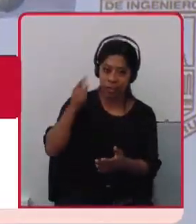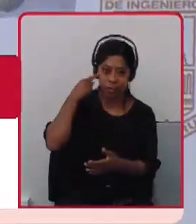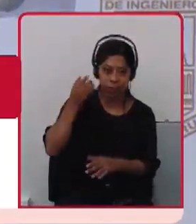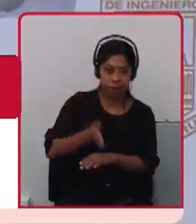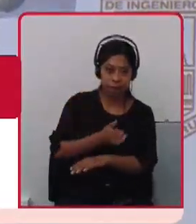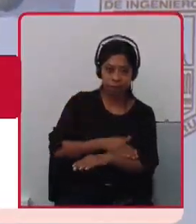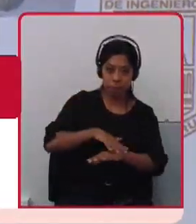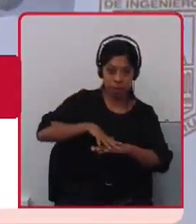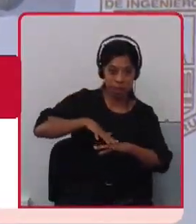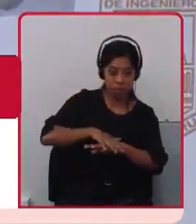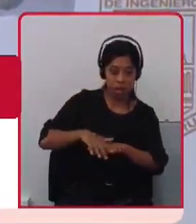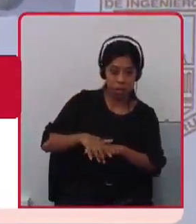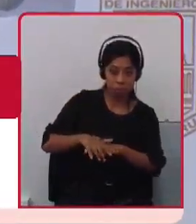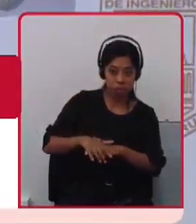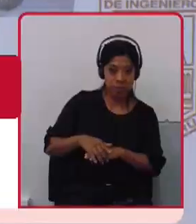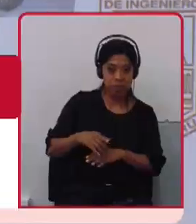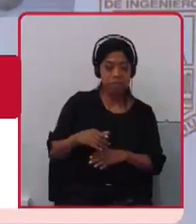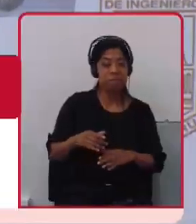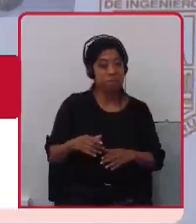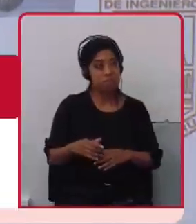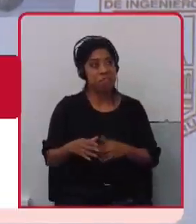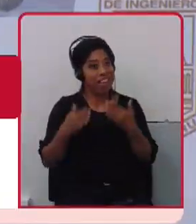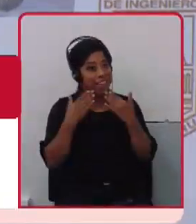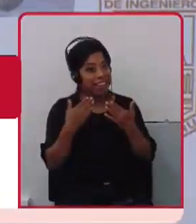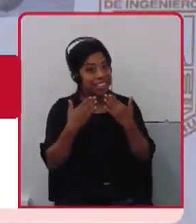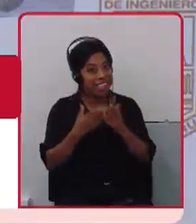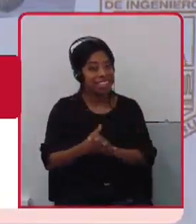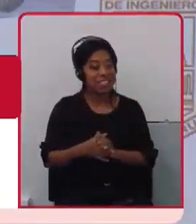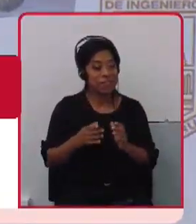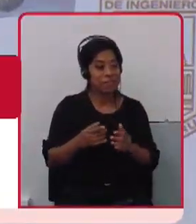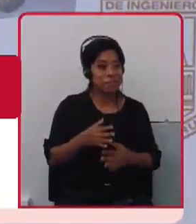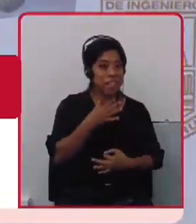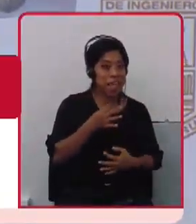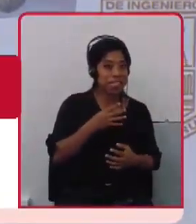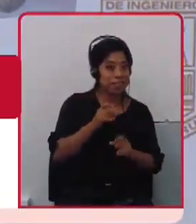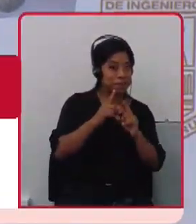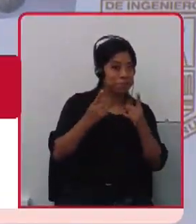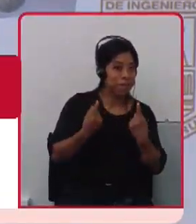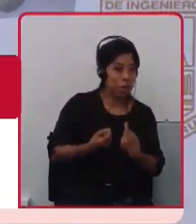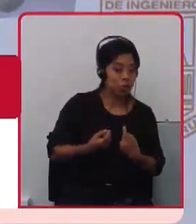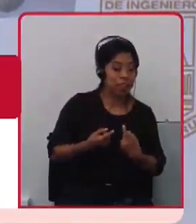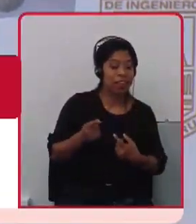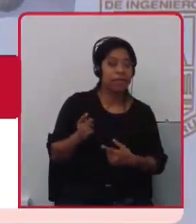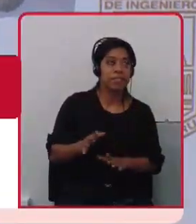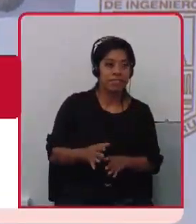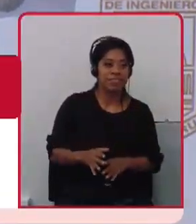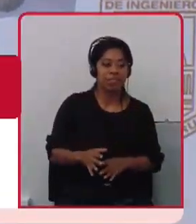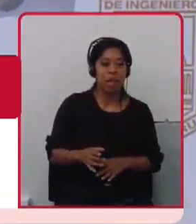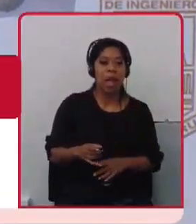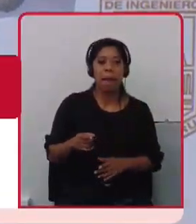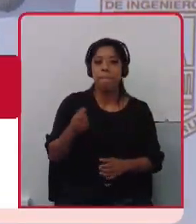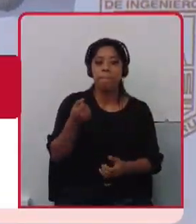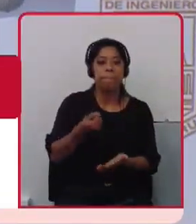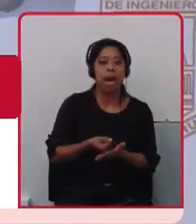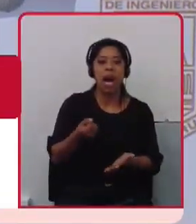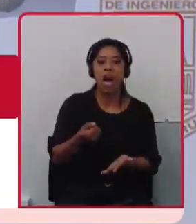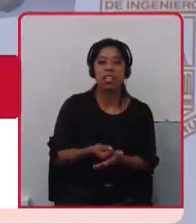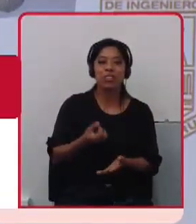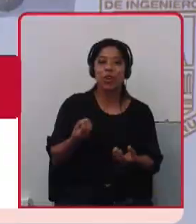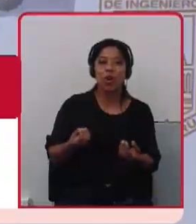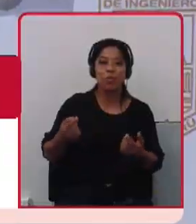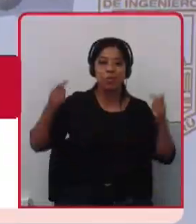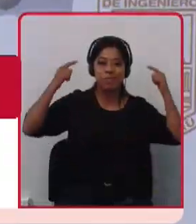¿no? Ya, gracias. Muy interesante la pregunta. En realidad, el costo es más mental y